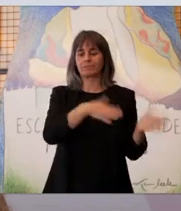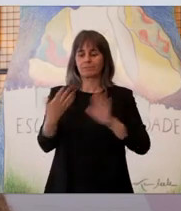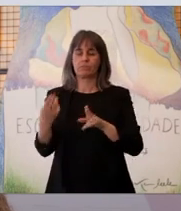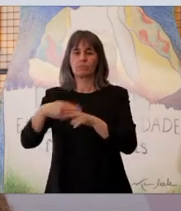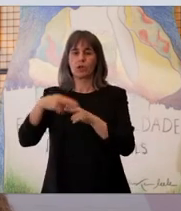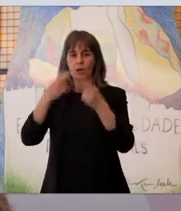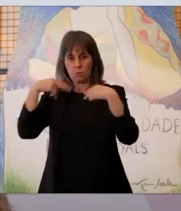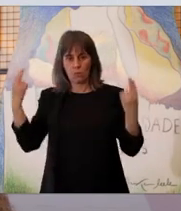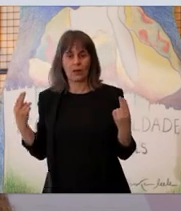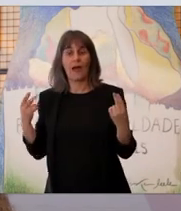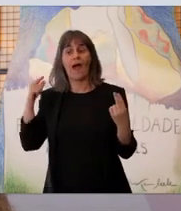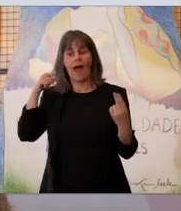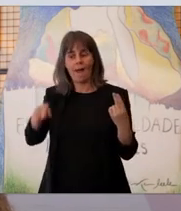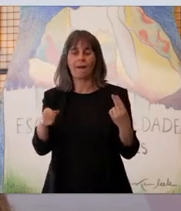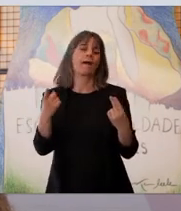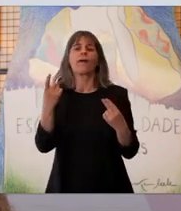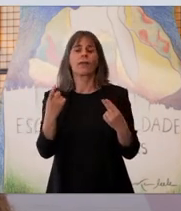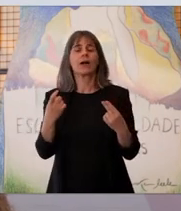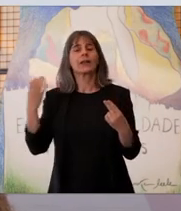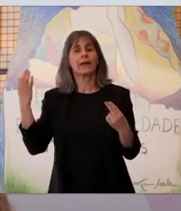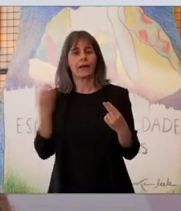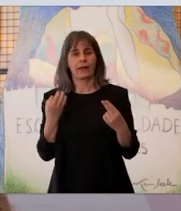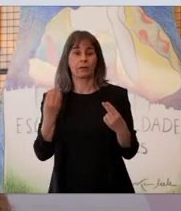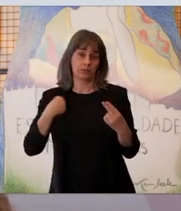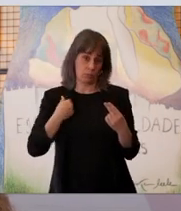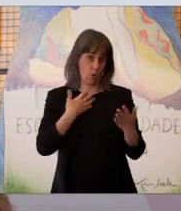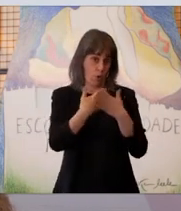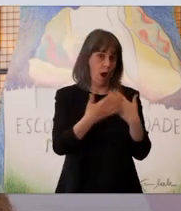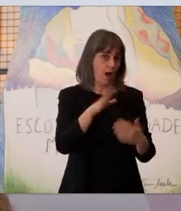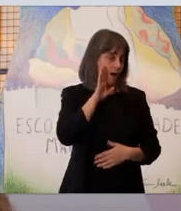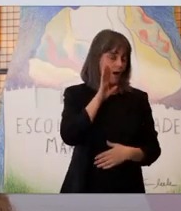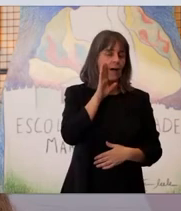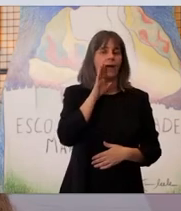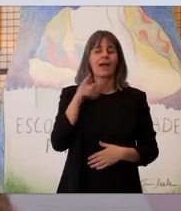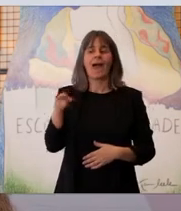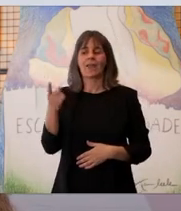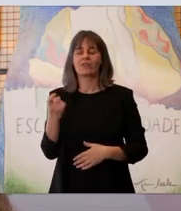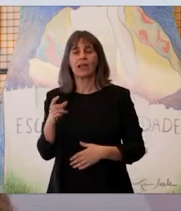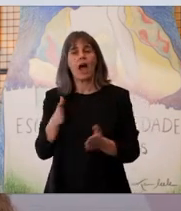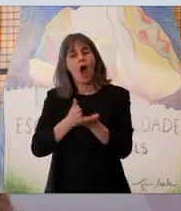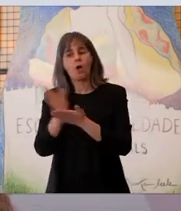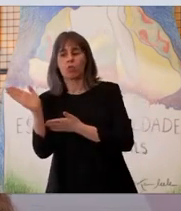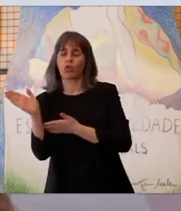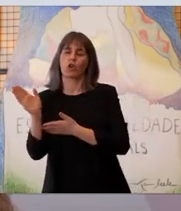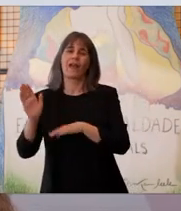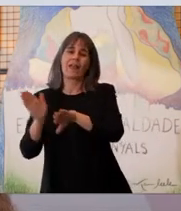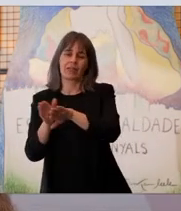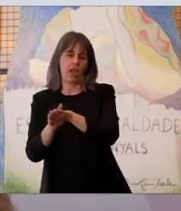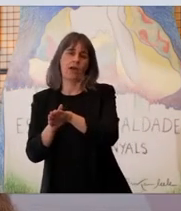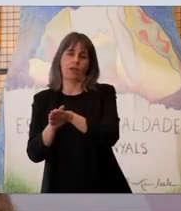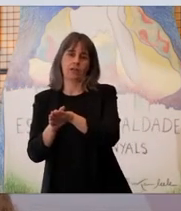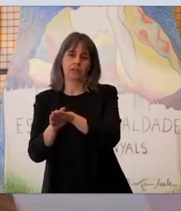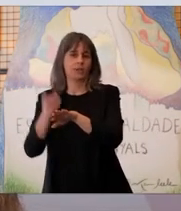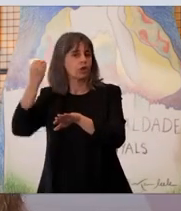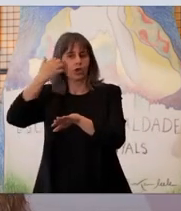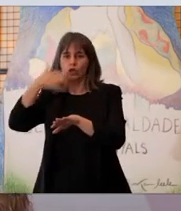y es ahí donde hace falta según Victoria una opción de izquierda que sea innovadora y en estos momentos la